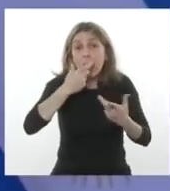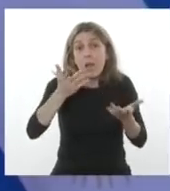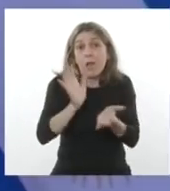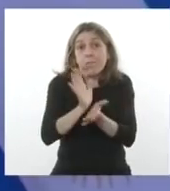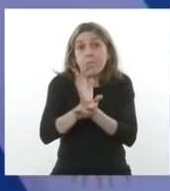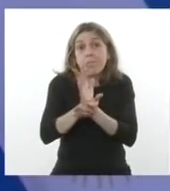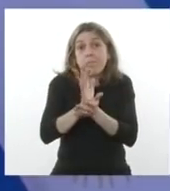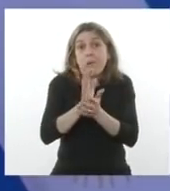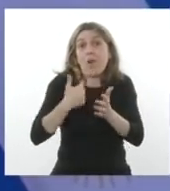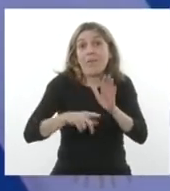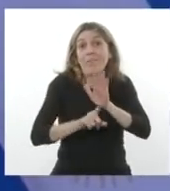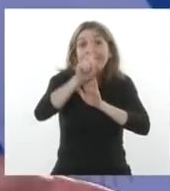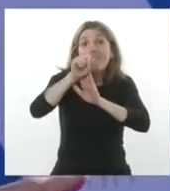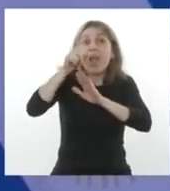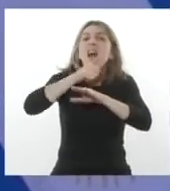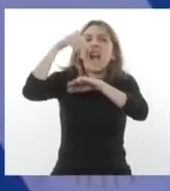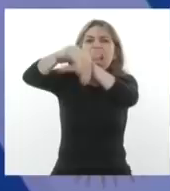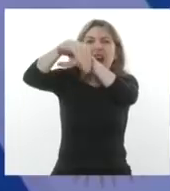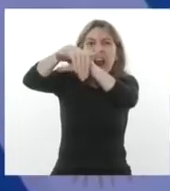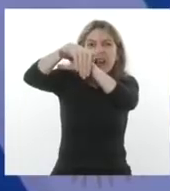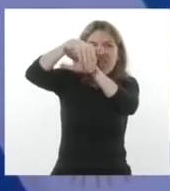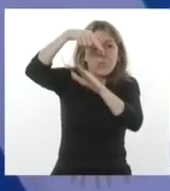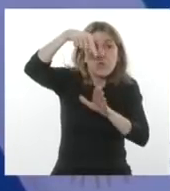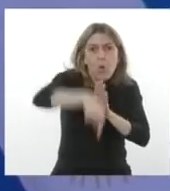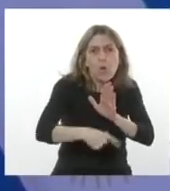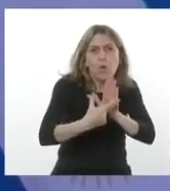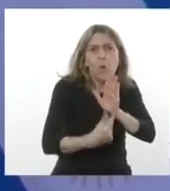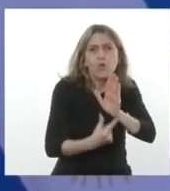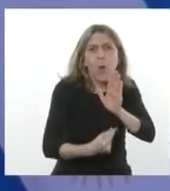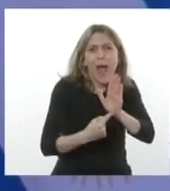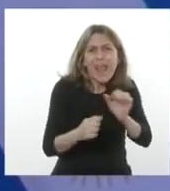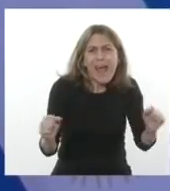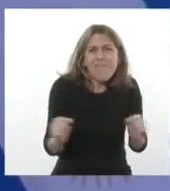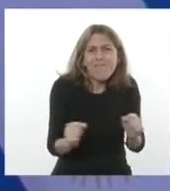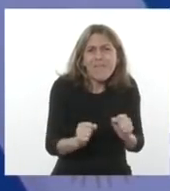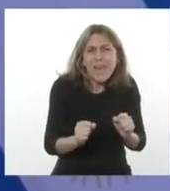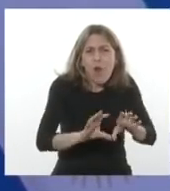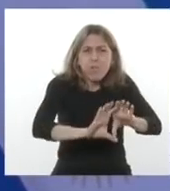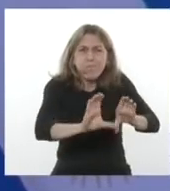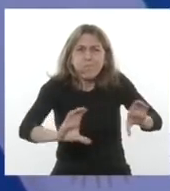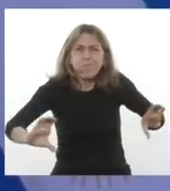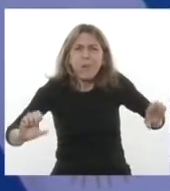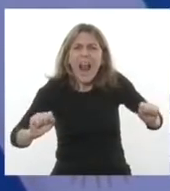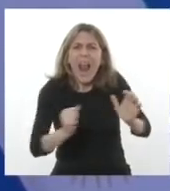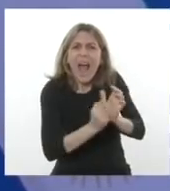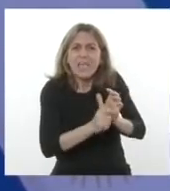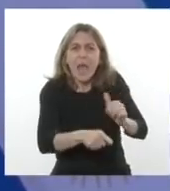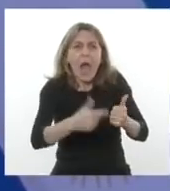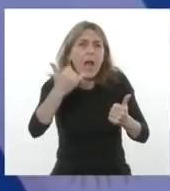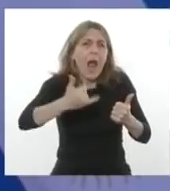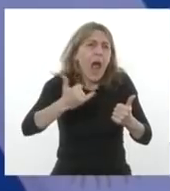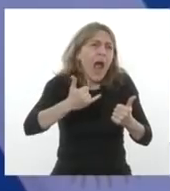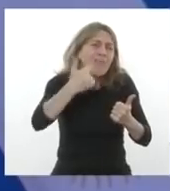las cataratas del Iguazú hasta el frío de Ushuaia, que tiene glaciares, que tiene